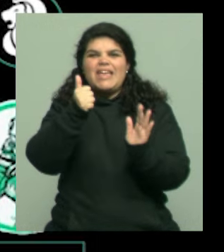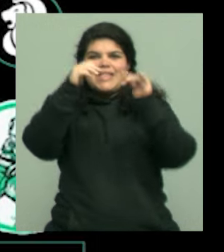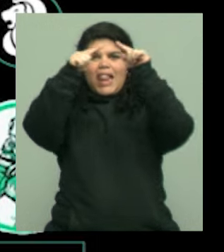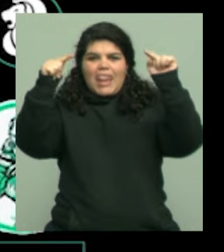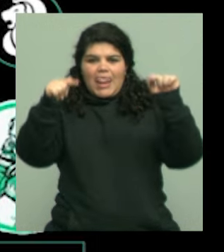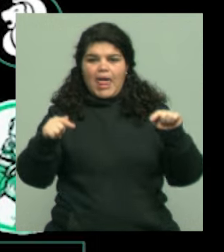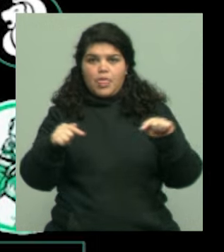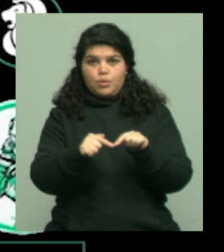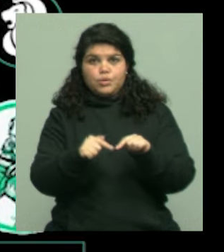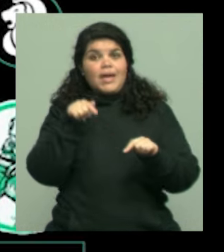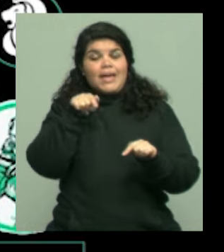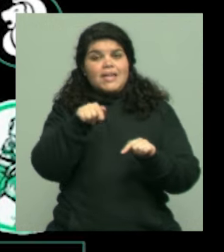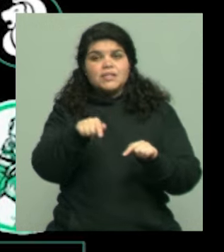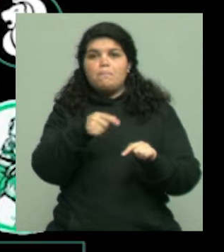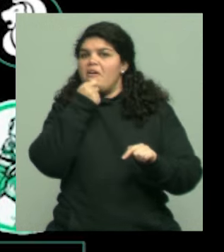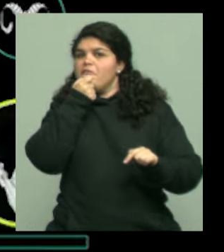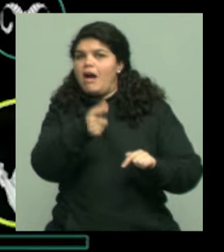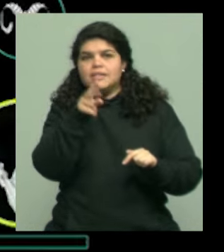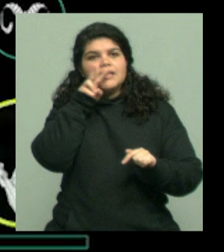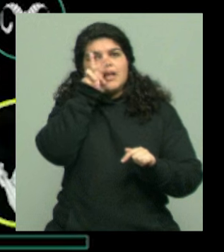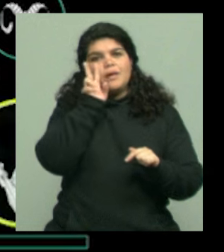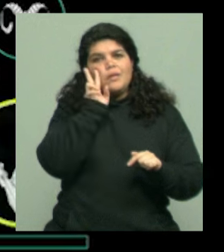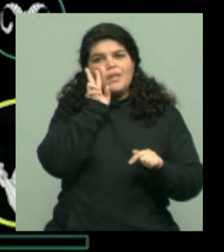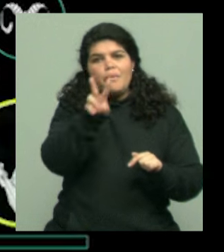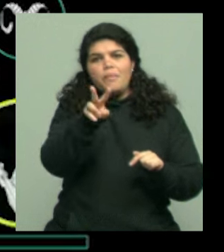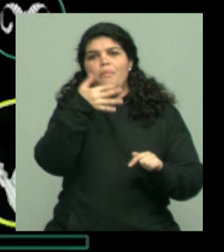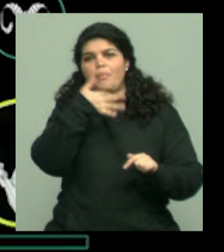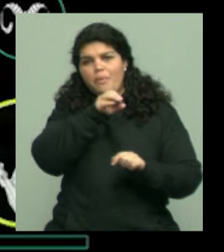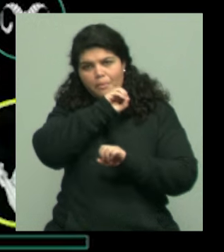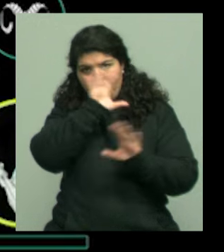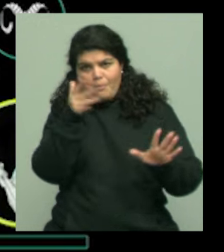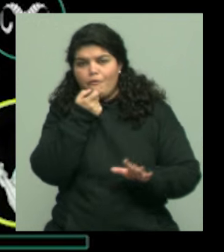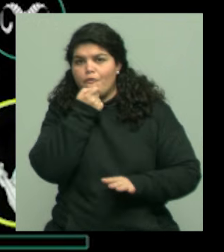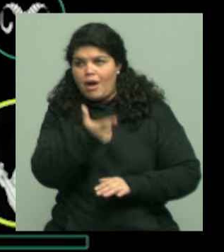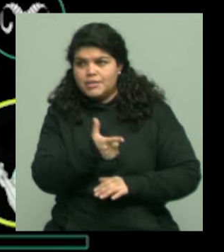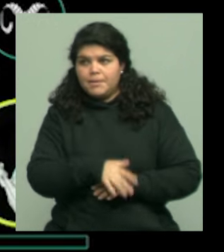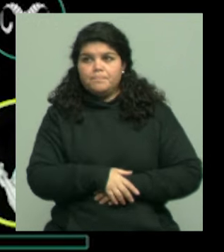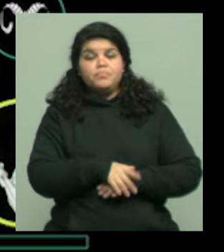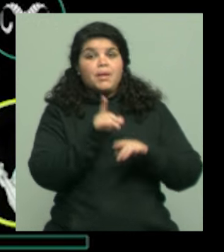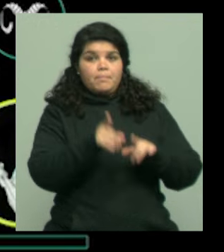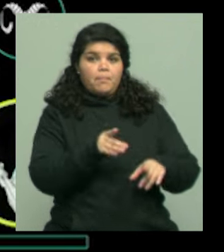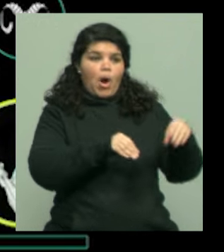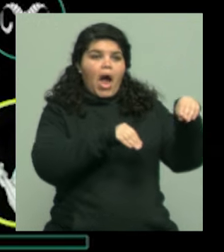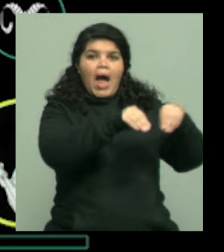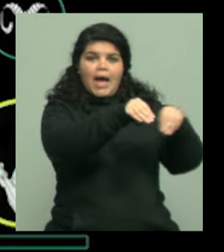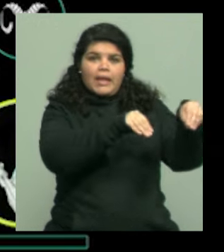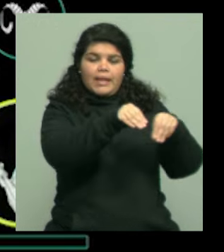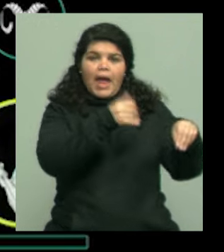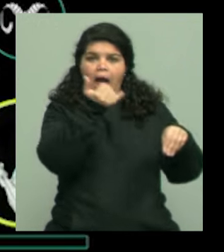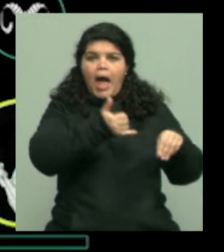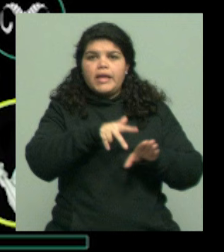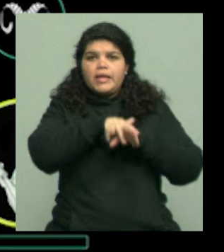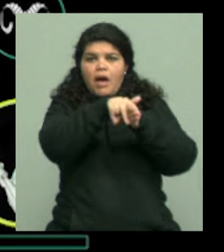el ajedrez existe una pieza clave que es el caballo, pero que el movimiento desde